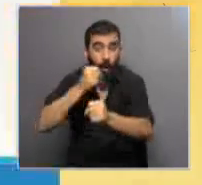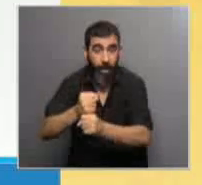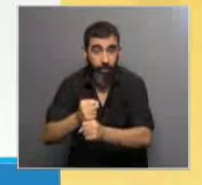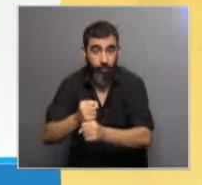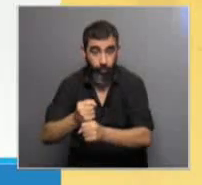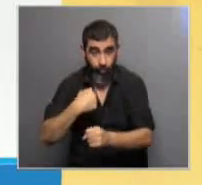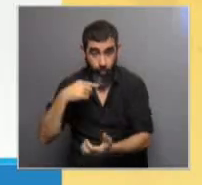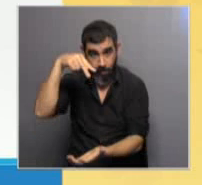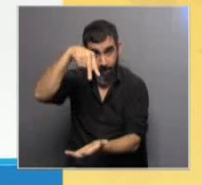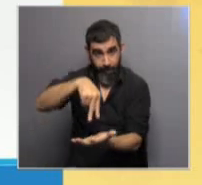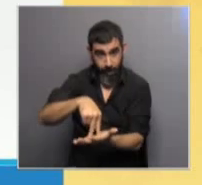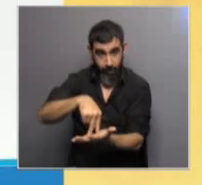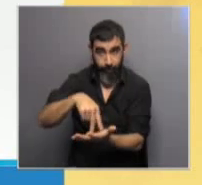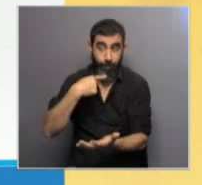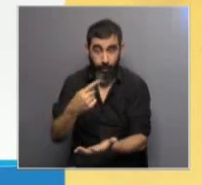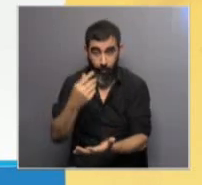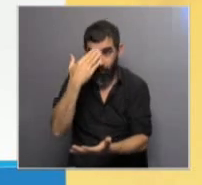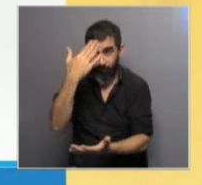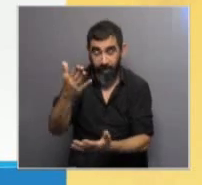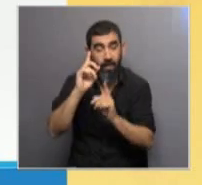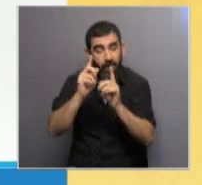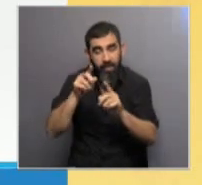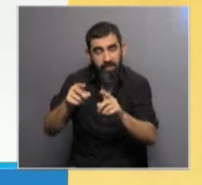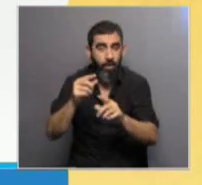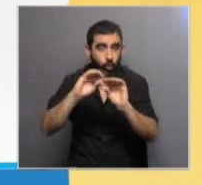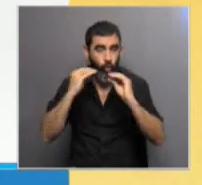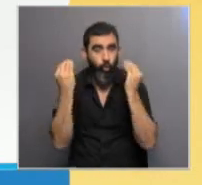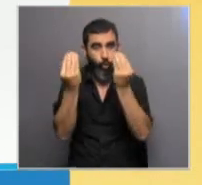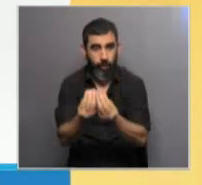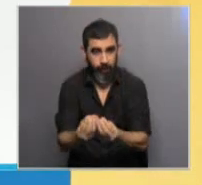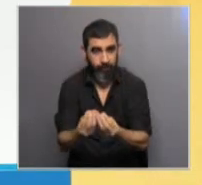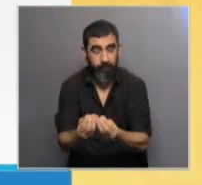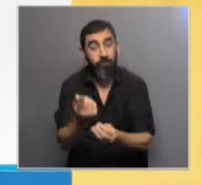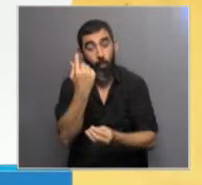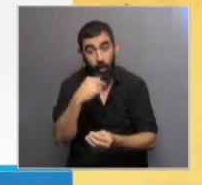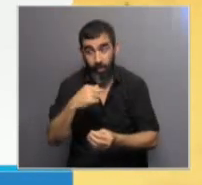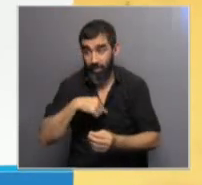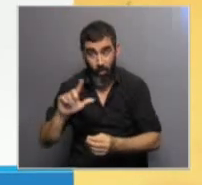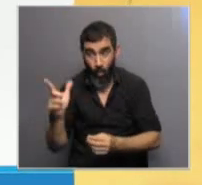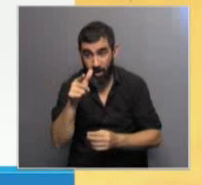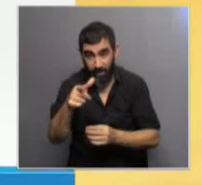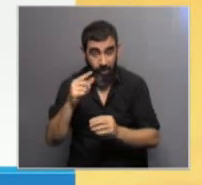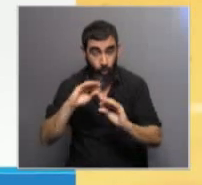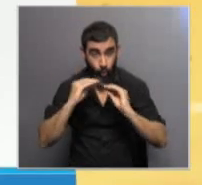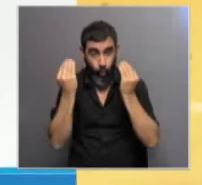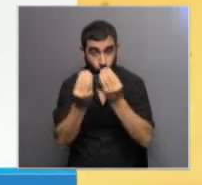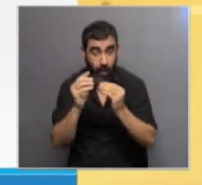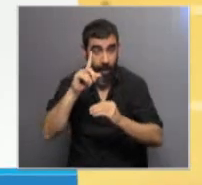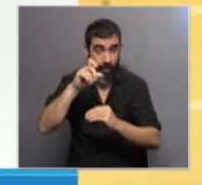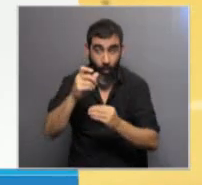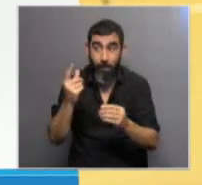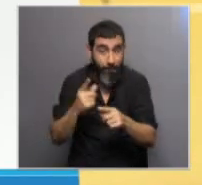paro en una playa por delante de mí tiene que pasar esta cantidad de sedimentos bueno cuando no pasa como está ocurriendo